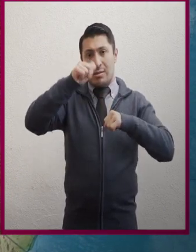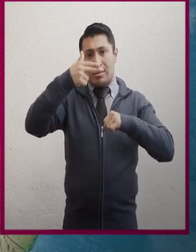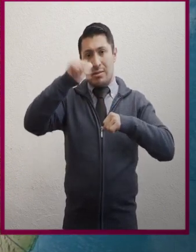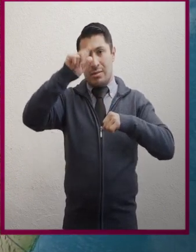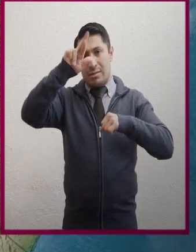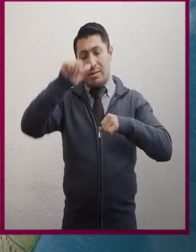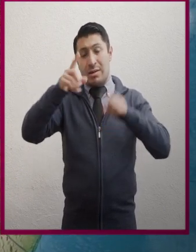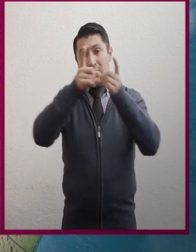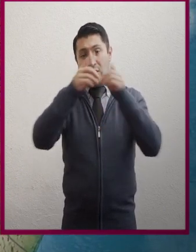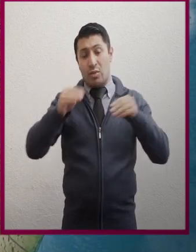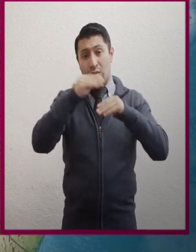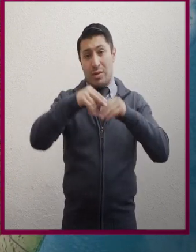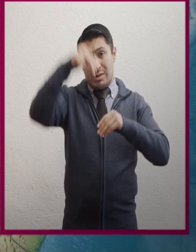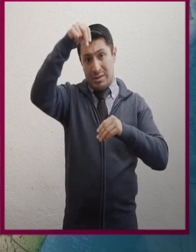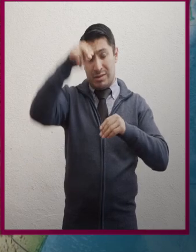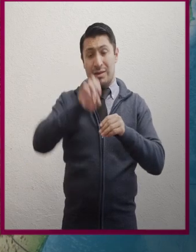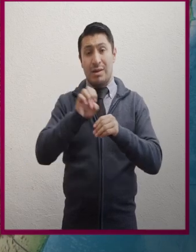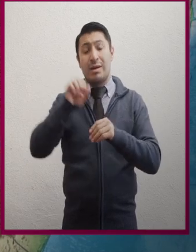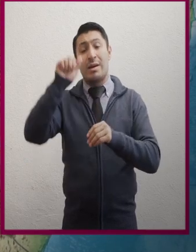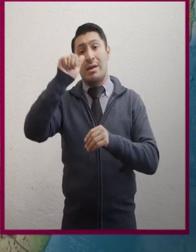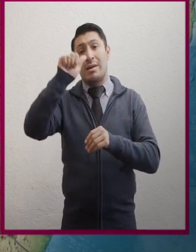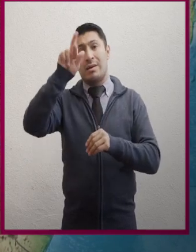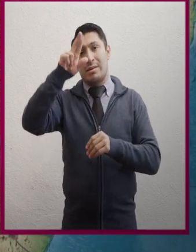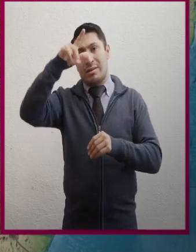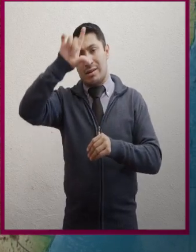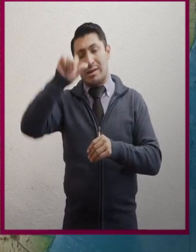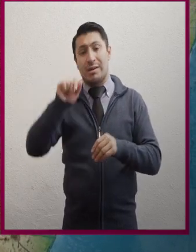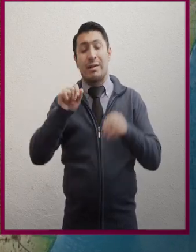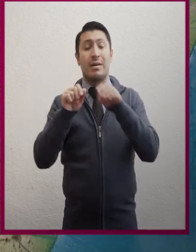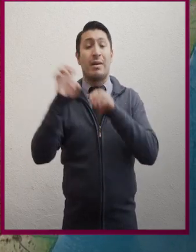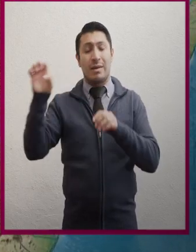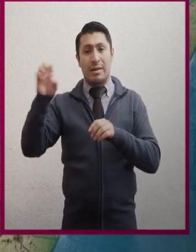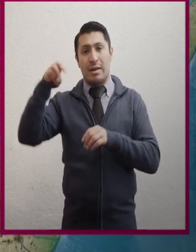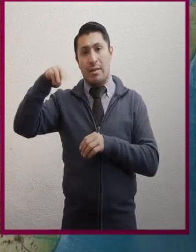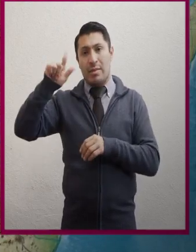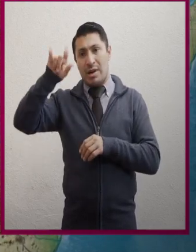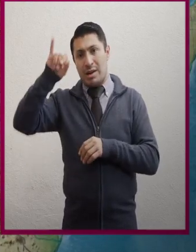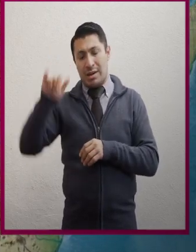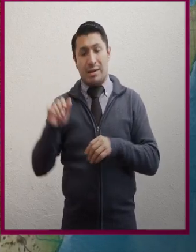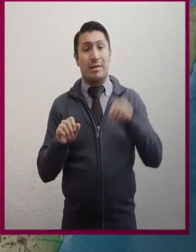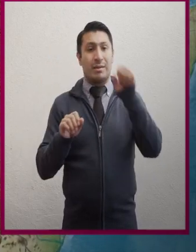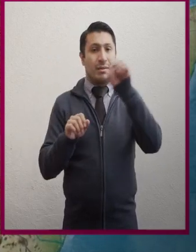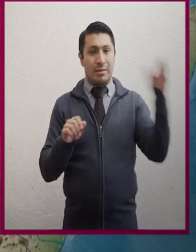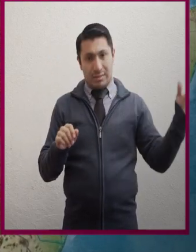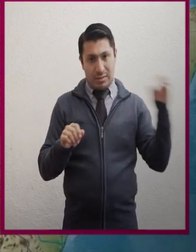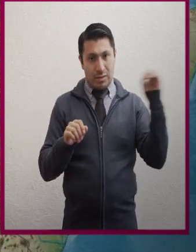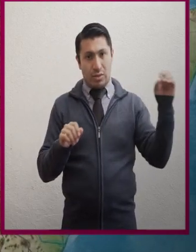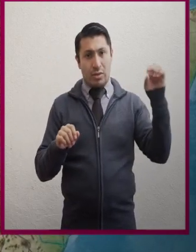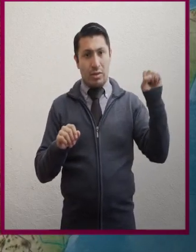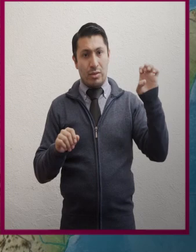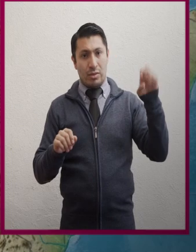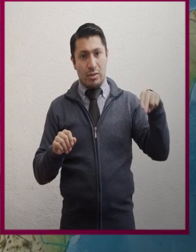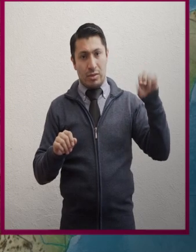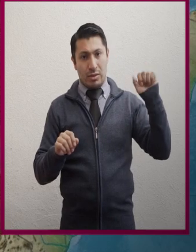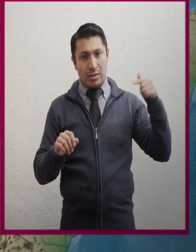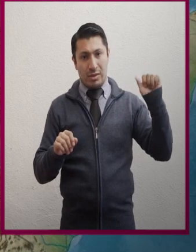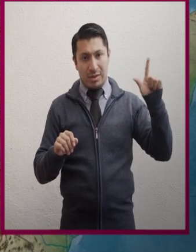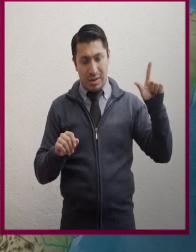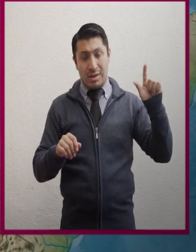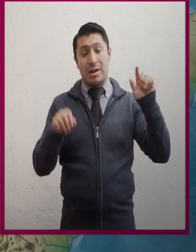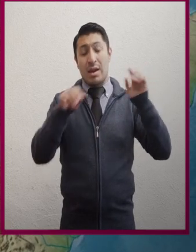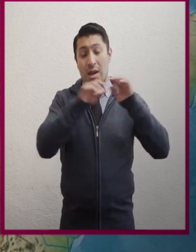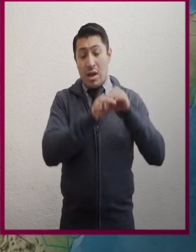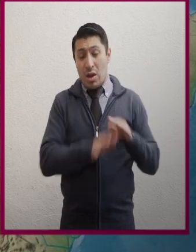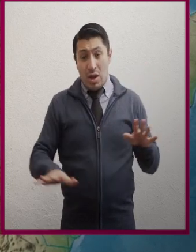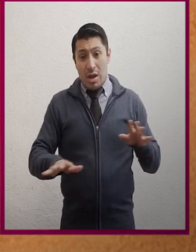con el Sahara Occidental y con Argelia, al este con Mali, al sur con Senegal y del lado oeste tiene al Océano